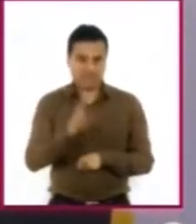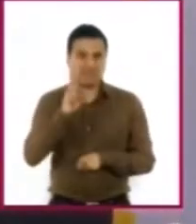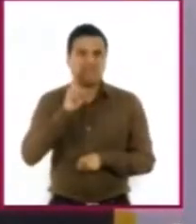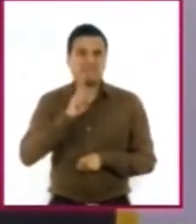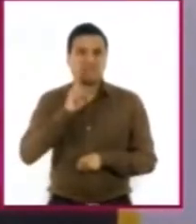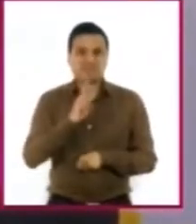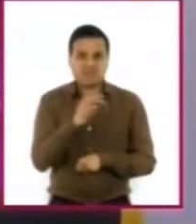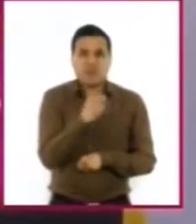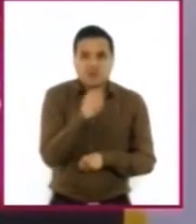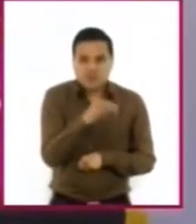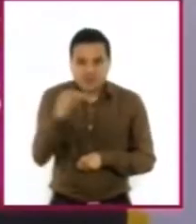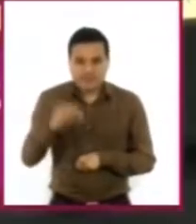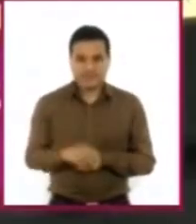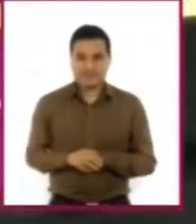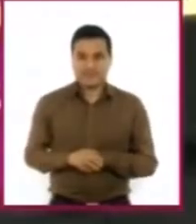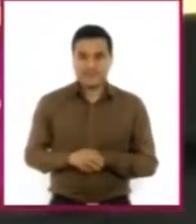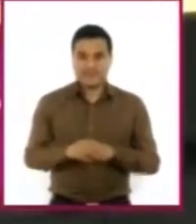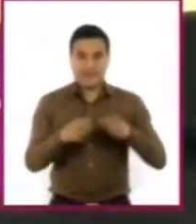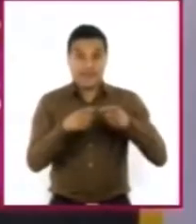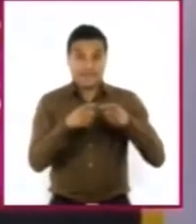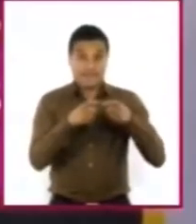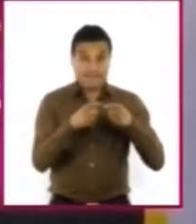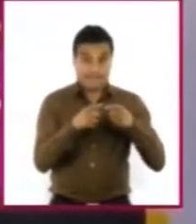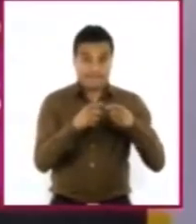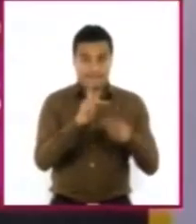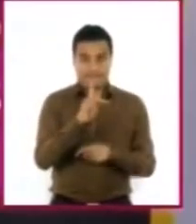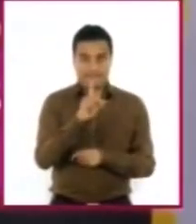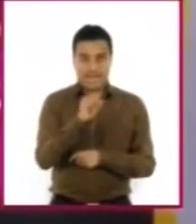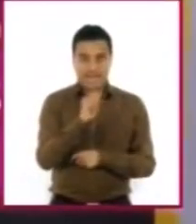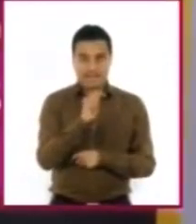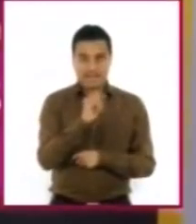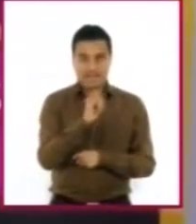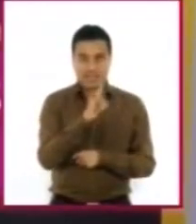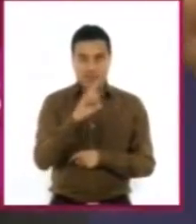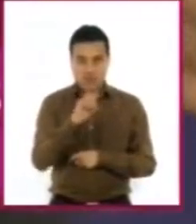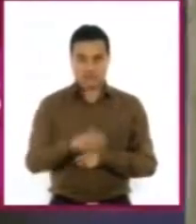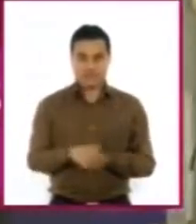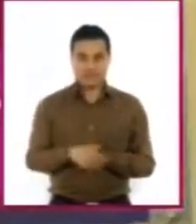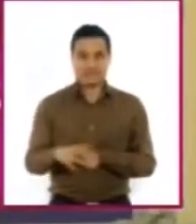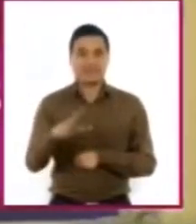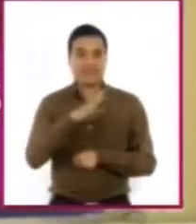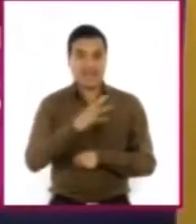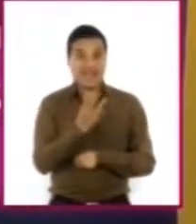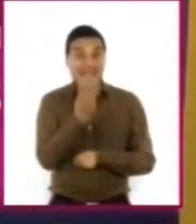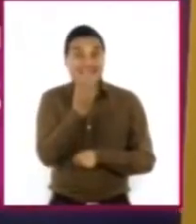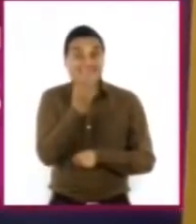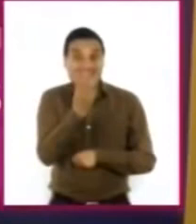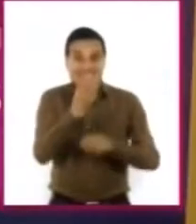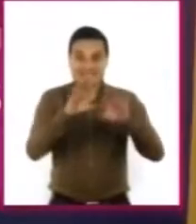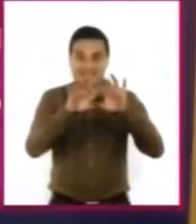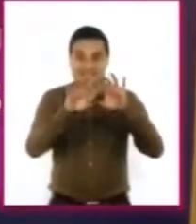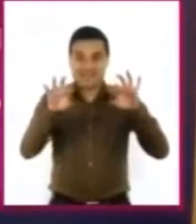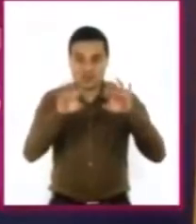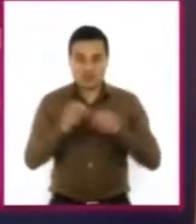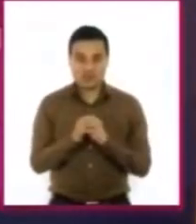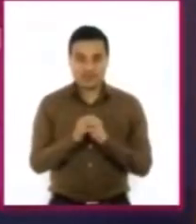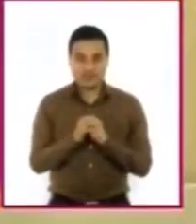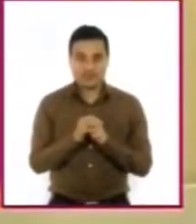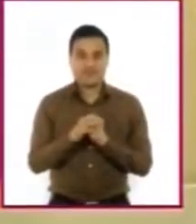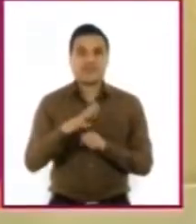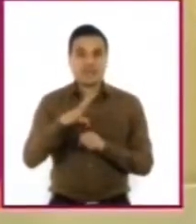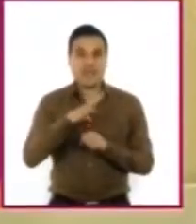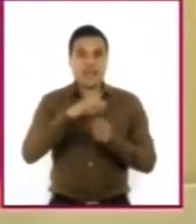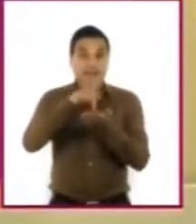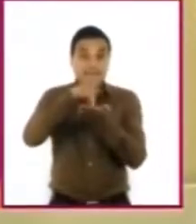partes, el platillo y sus 3 brazos, donde aparecen pesas de diferentes